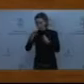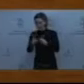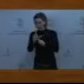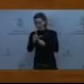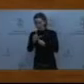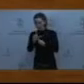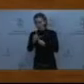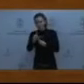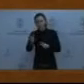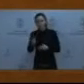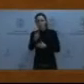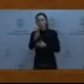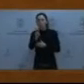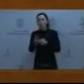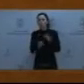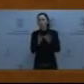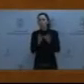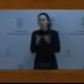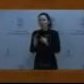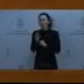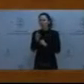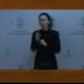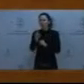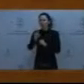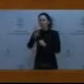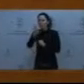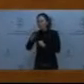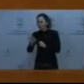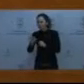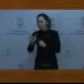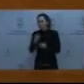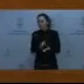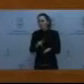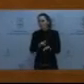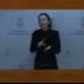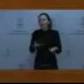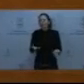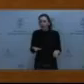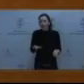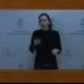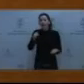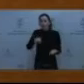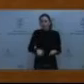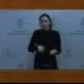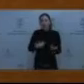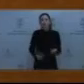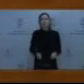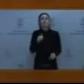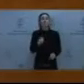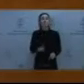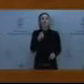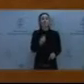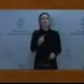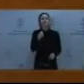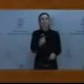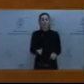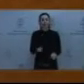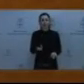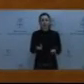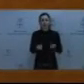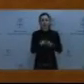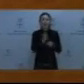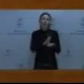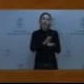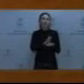de educación secundaria. Aquí sí que hay un rosario de sentencias que ustedes siempre pierden. La Consejería de Educación tiene este